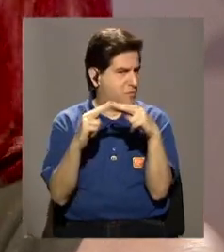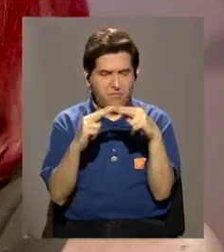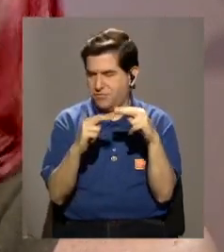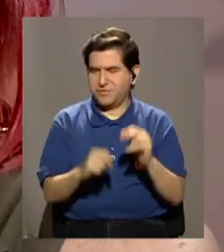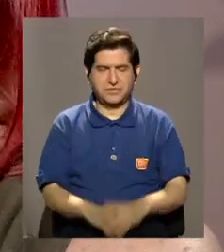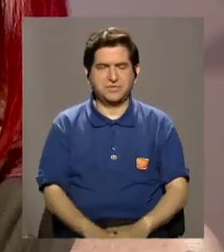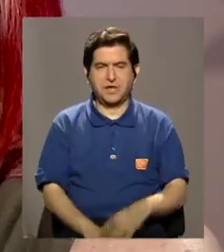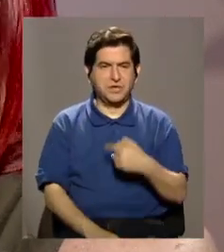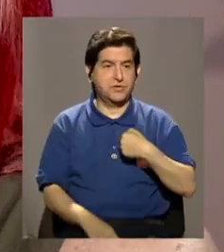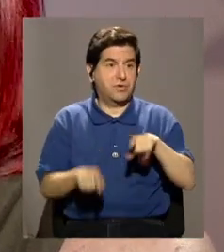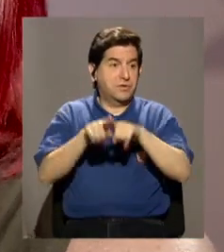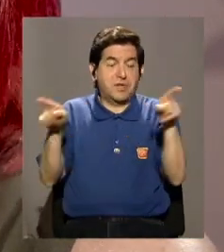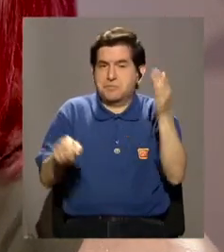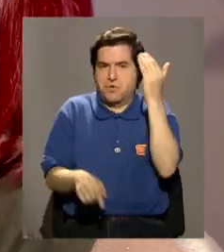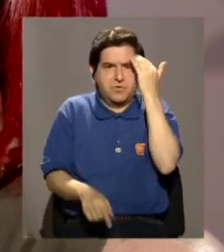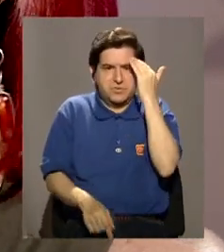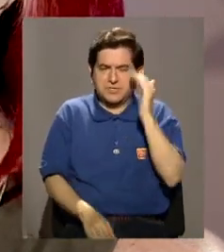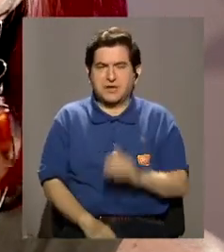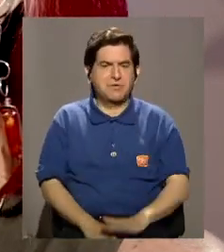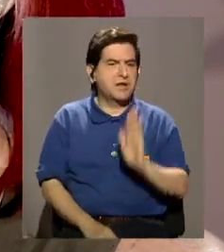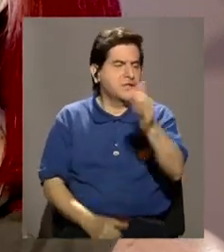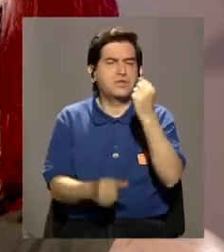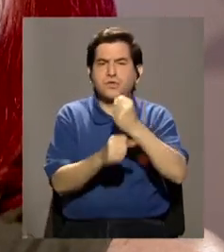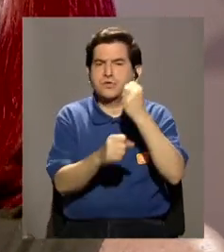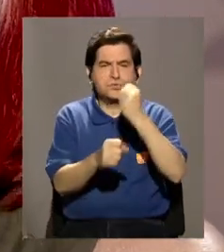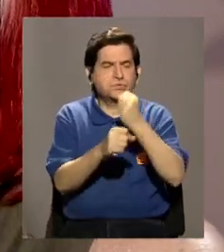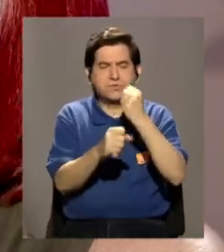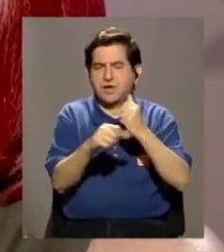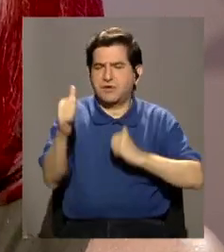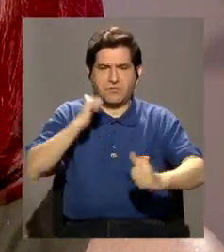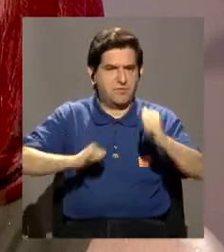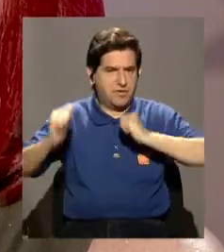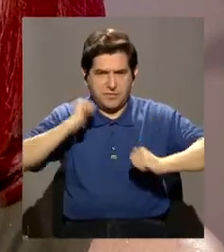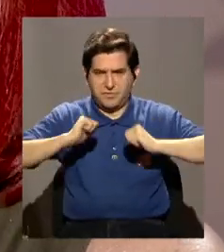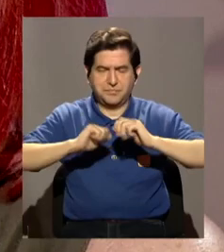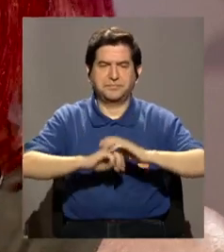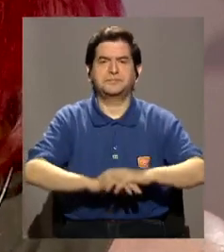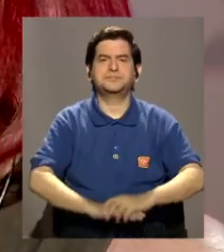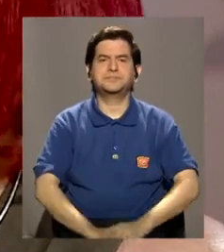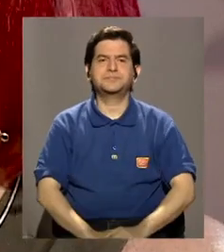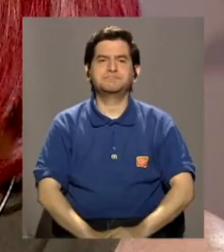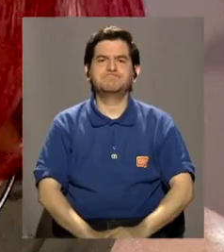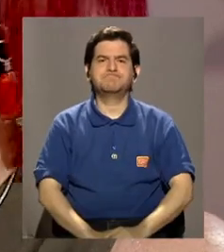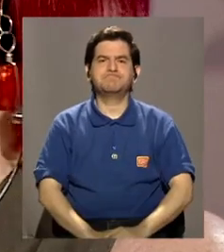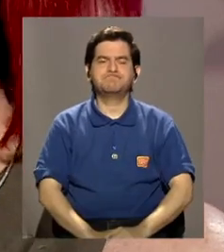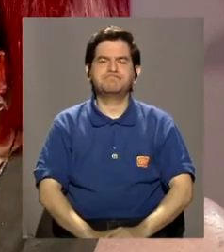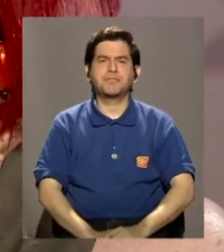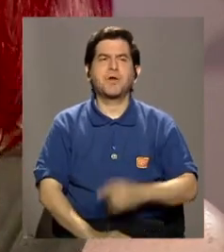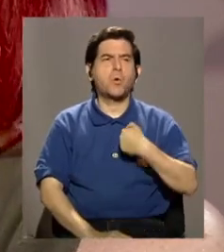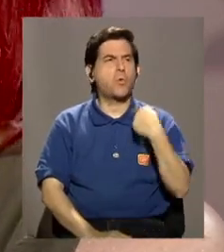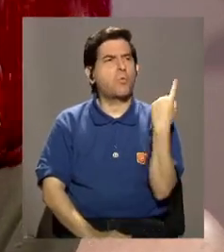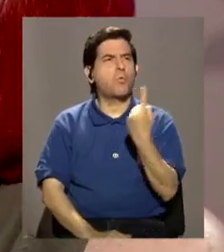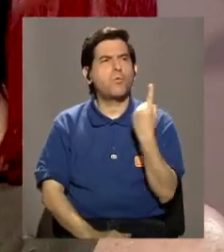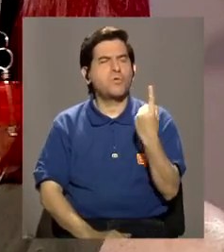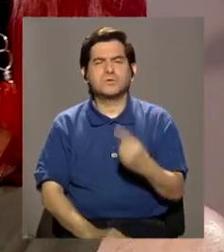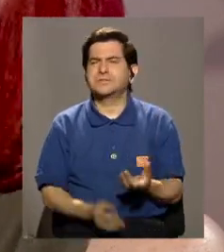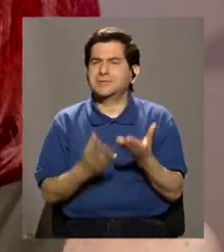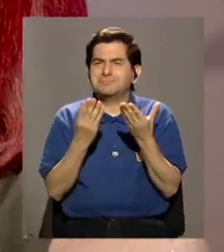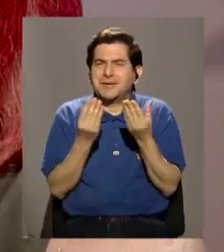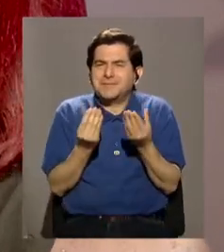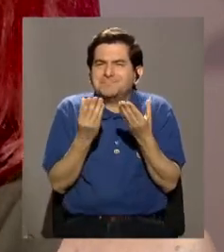la conocía como actriz no había visto los trabajos que te había hecho entonces bueno uno siempre tiene como ese